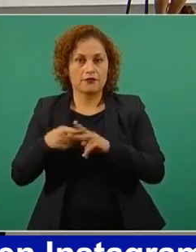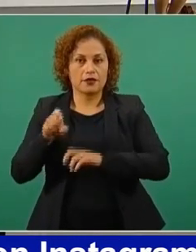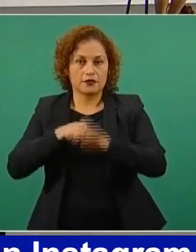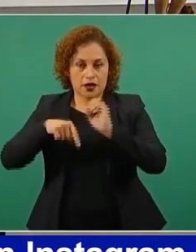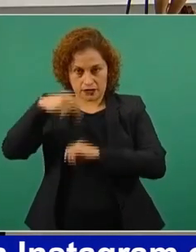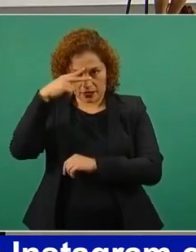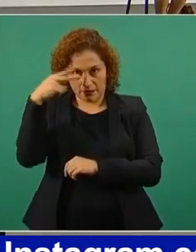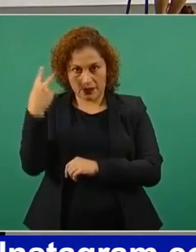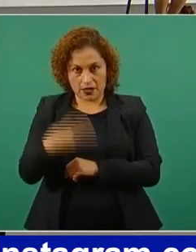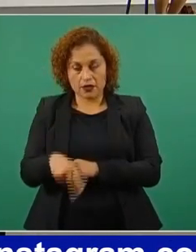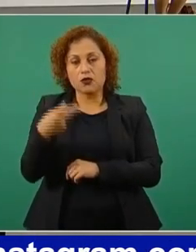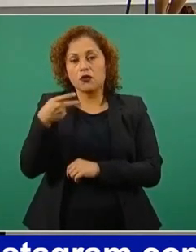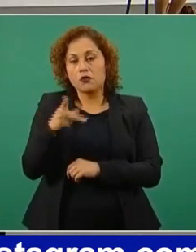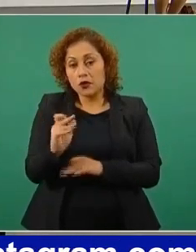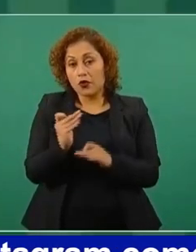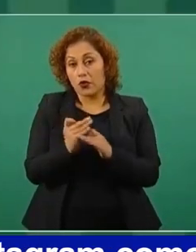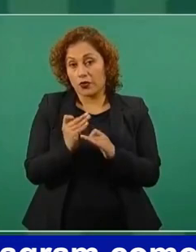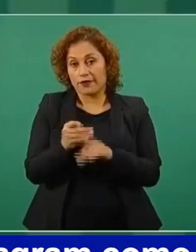ayuden